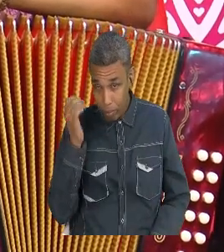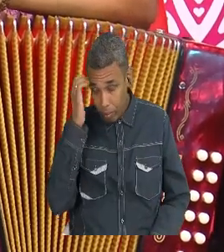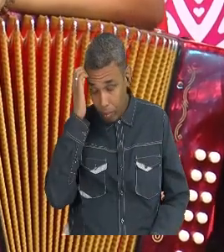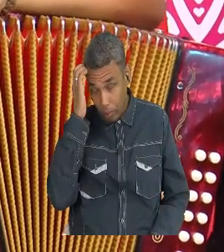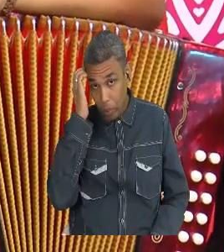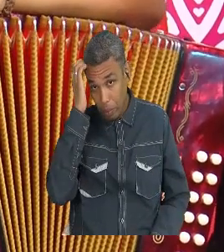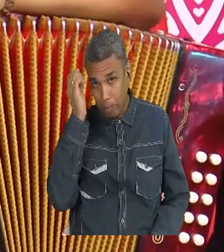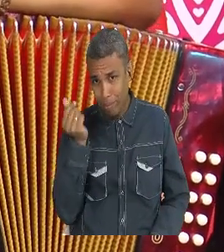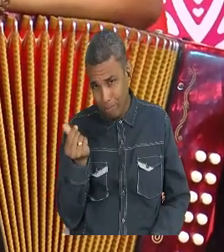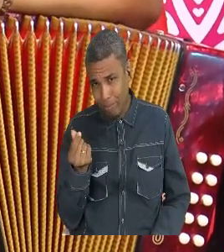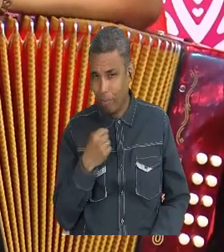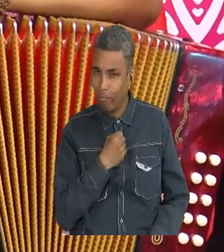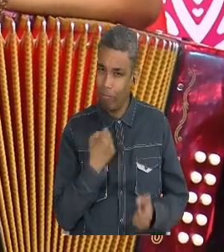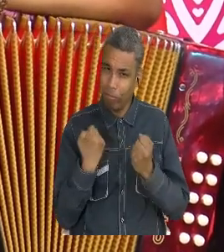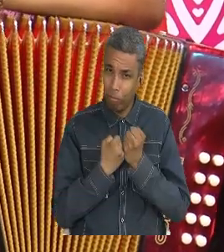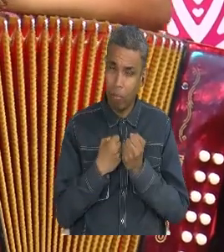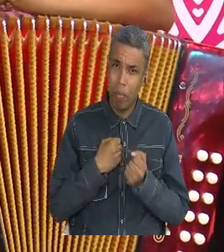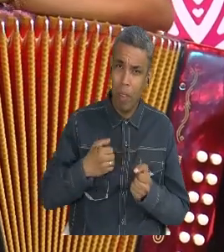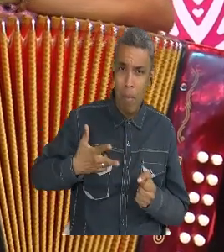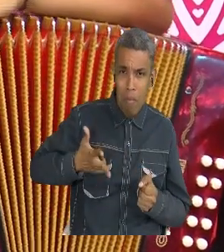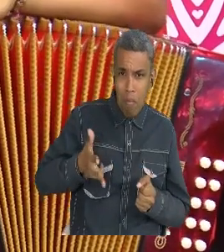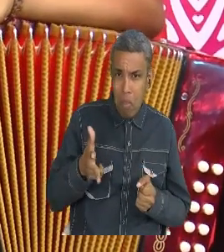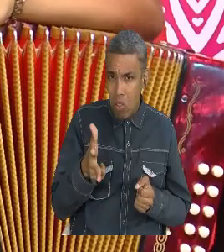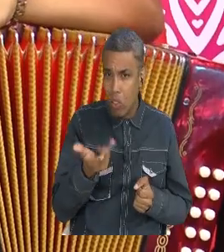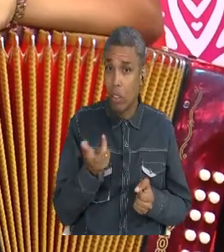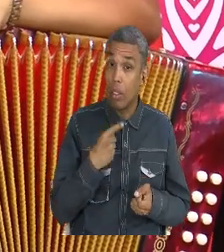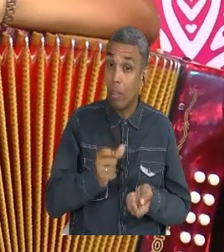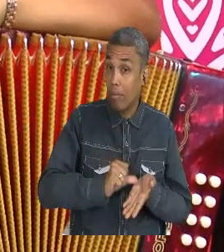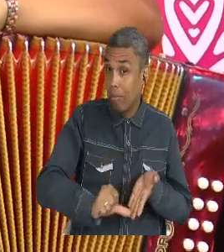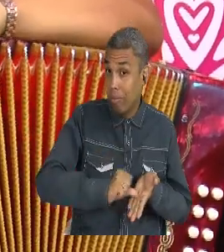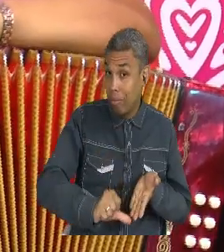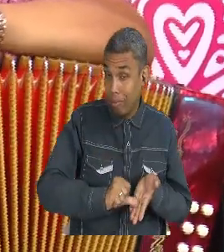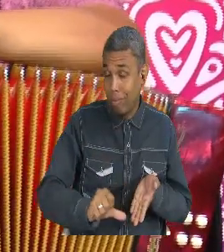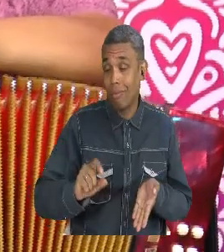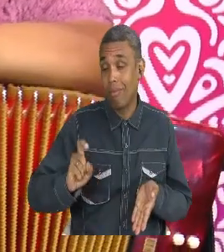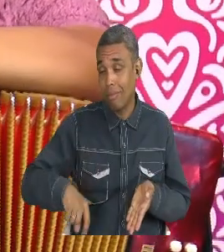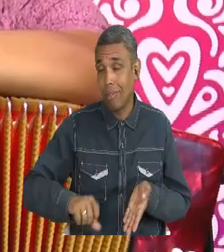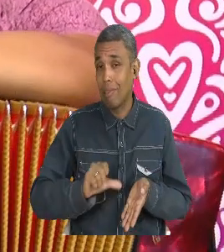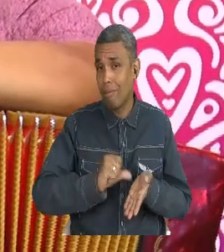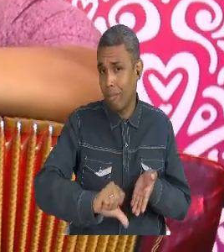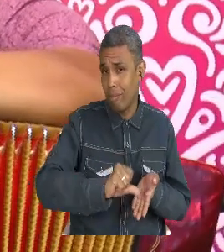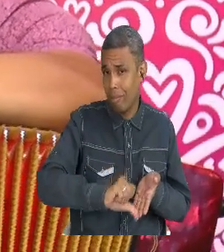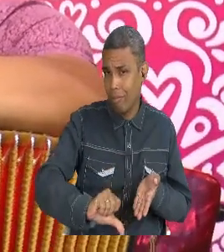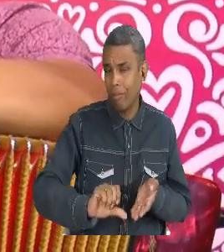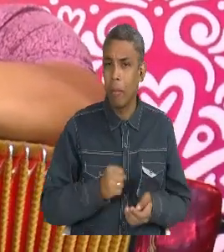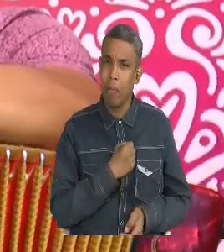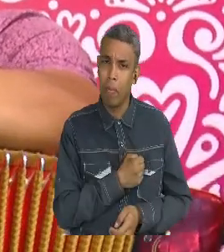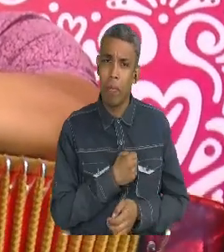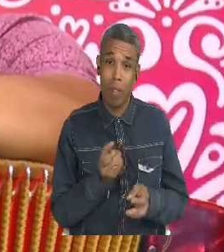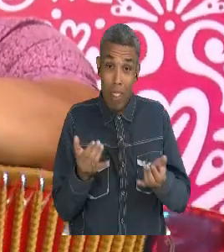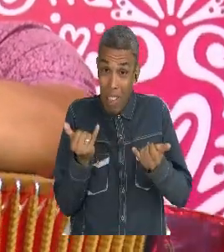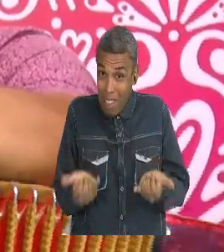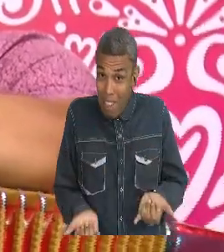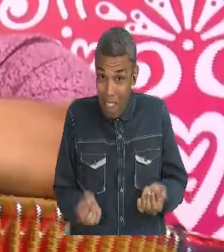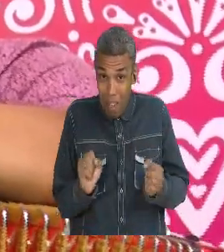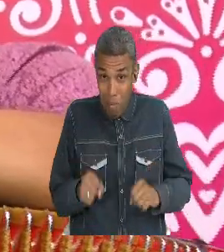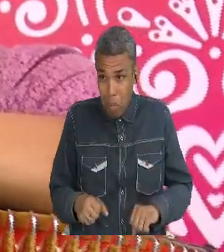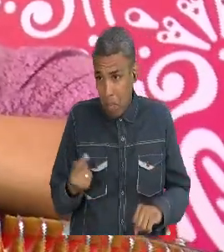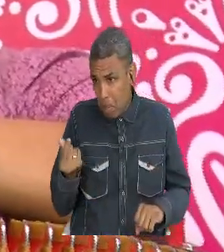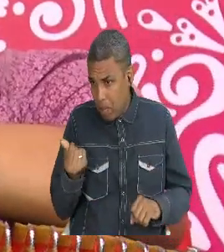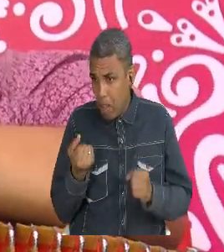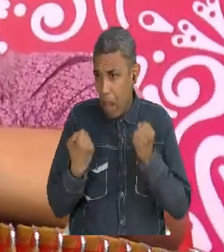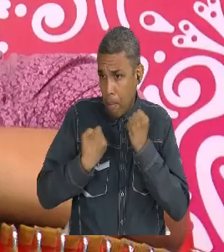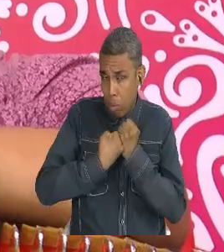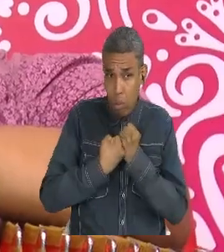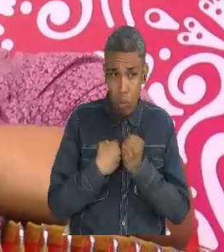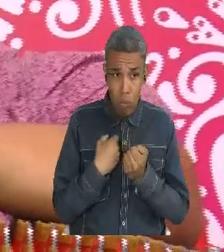viajar necesitamos bastante dinero. Entonces, a partir de desde ya estoy empezando a recibir cualquier apoyo que